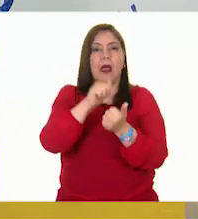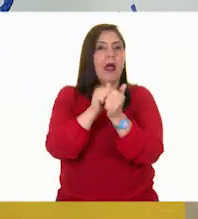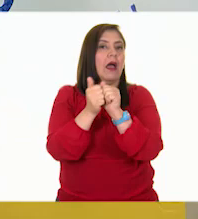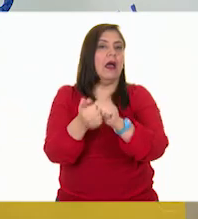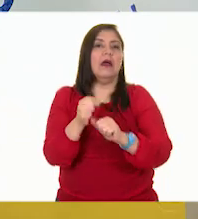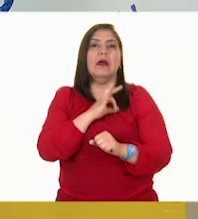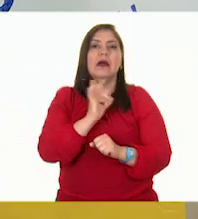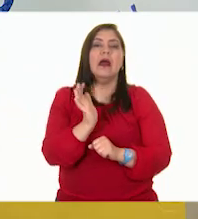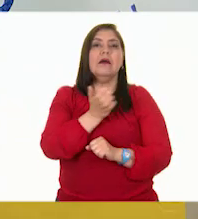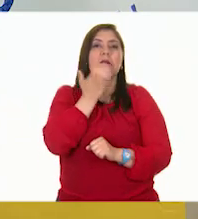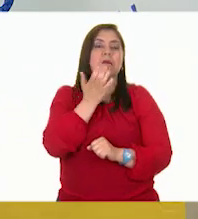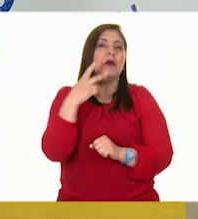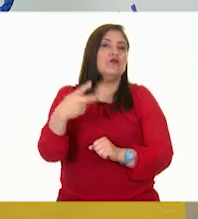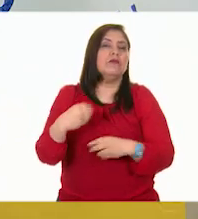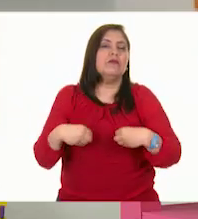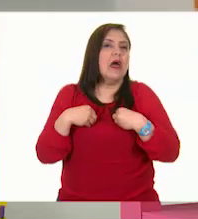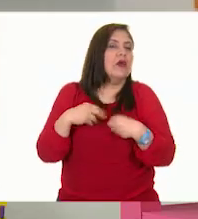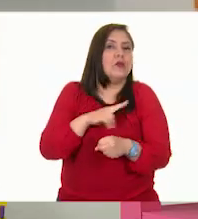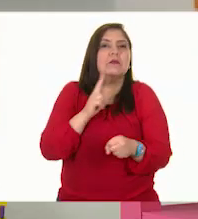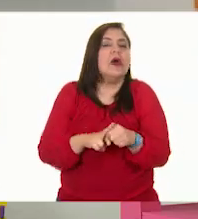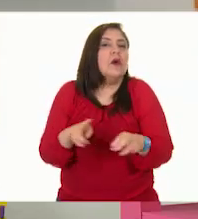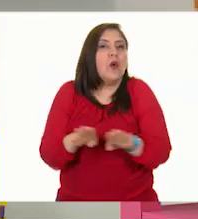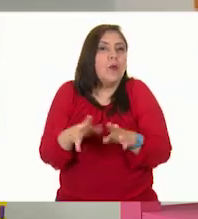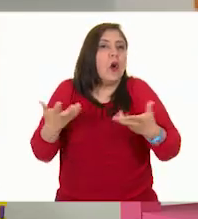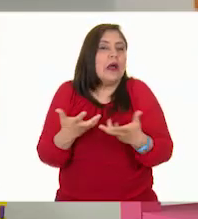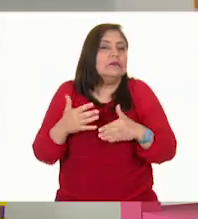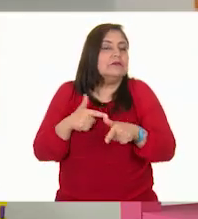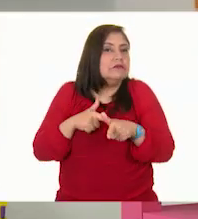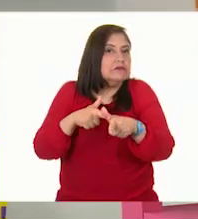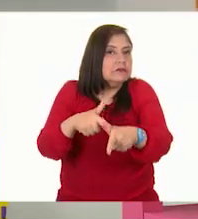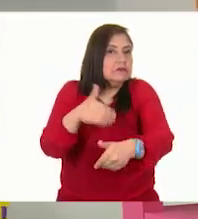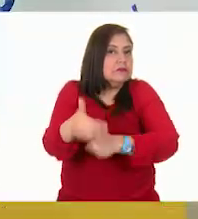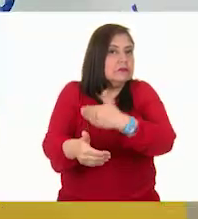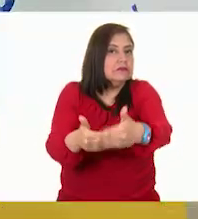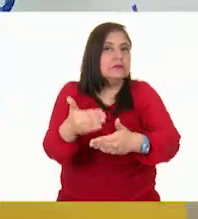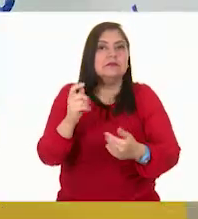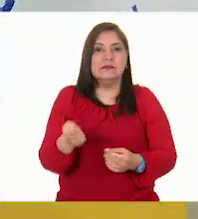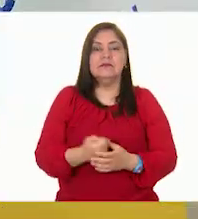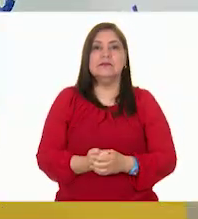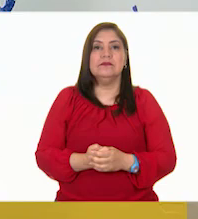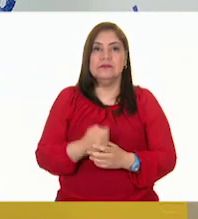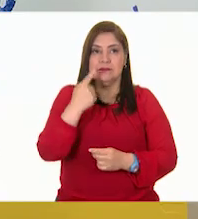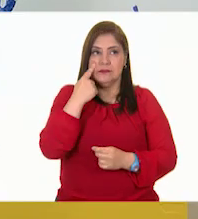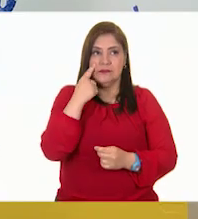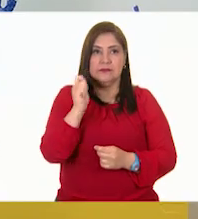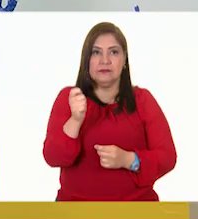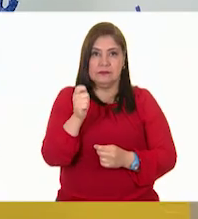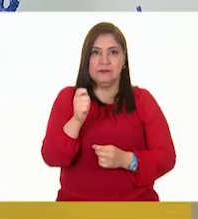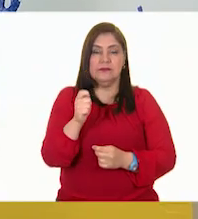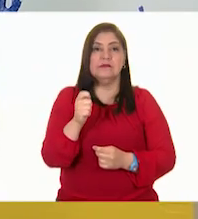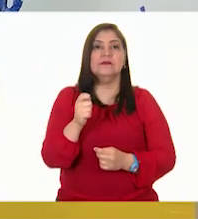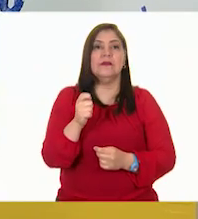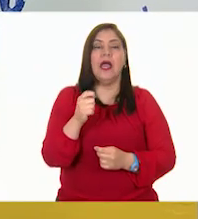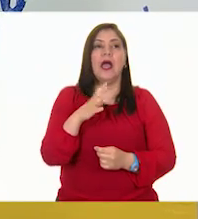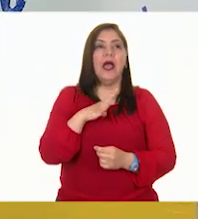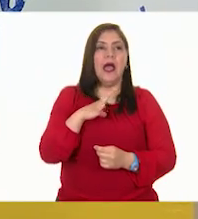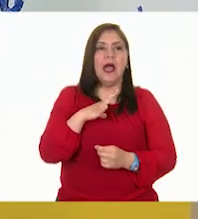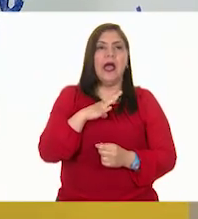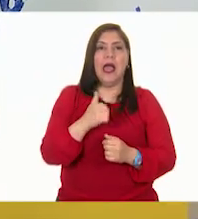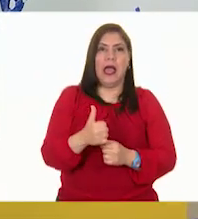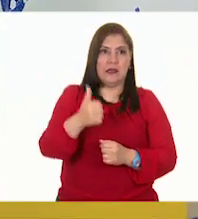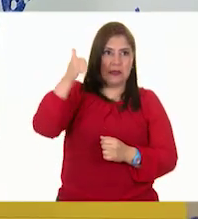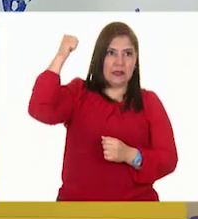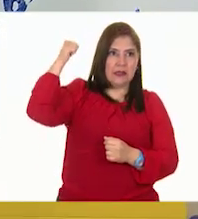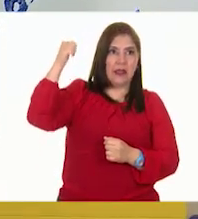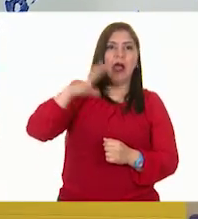pues siguiendo su vida diaria, ¿verdad? Pues sí, hay que Bien. adaptarse. En la parte de atrás, niñas, niños, observen, tenemos